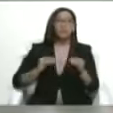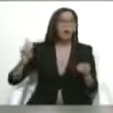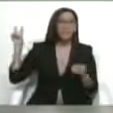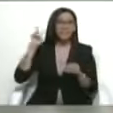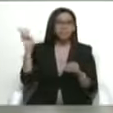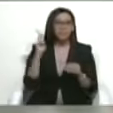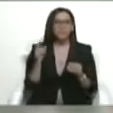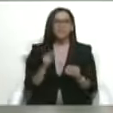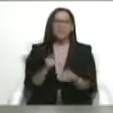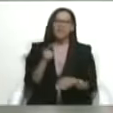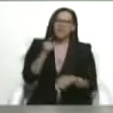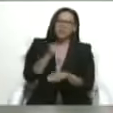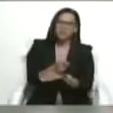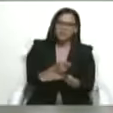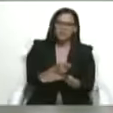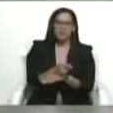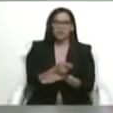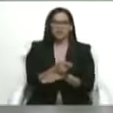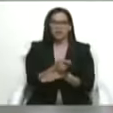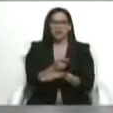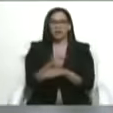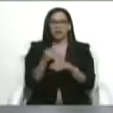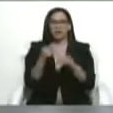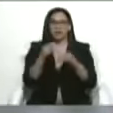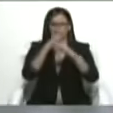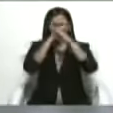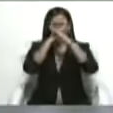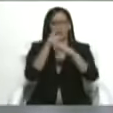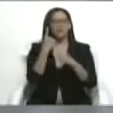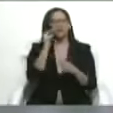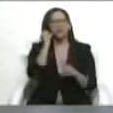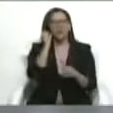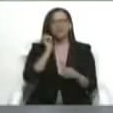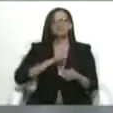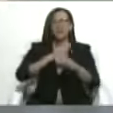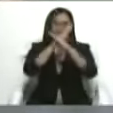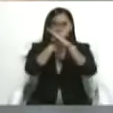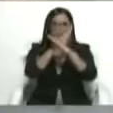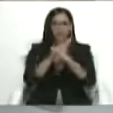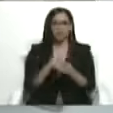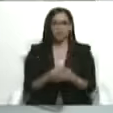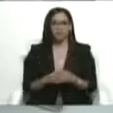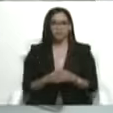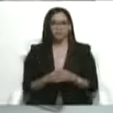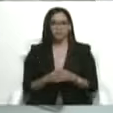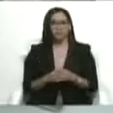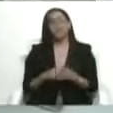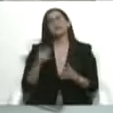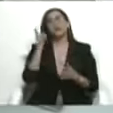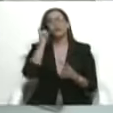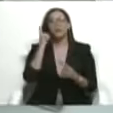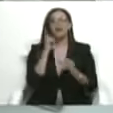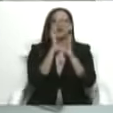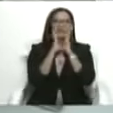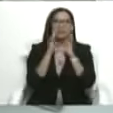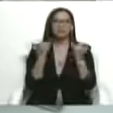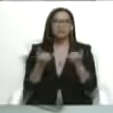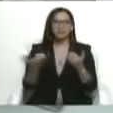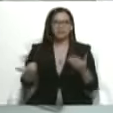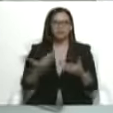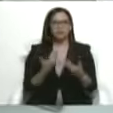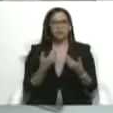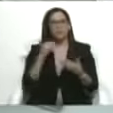para forzar la habilitación de una señora que está inhabilitada. ¿Qué le parece si escuchamos una de las confesiones? Porque ya nos llegó un